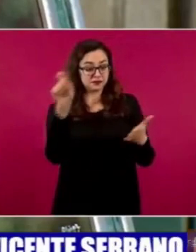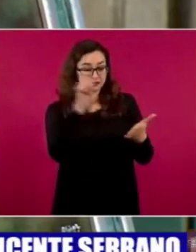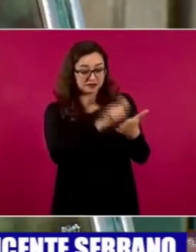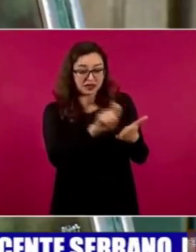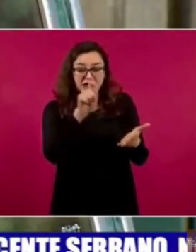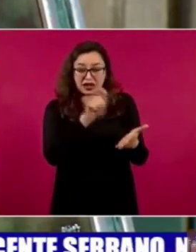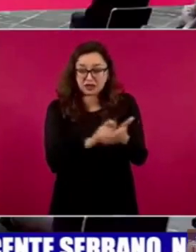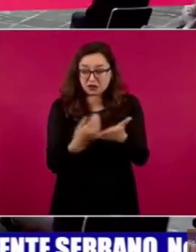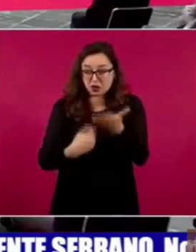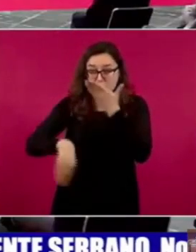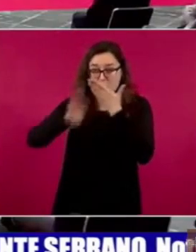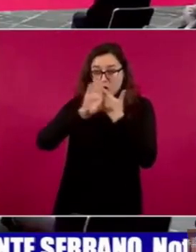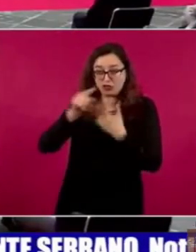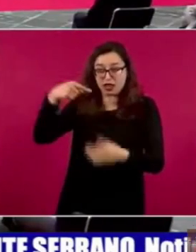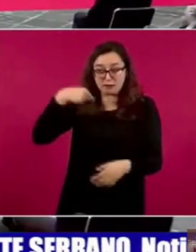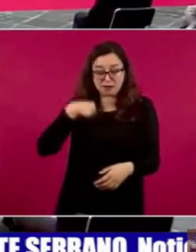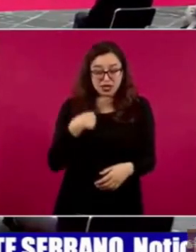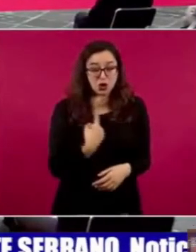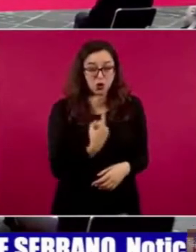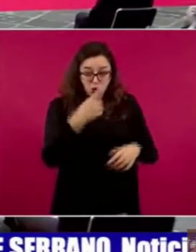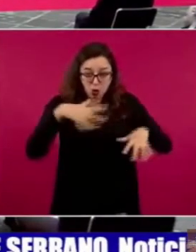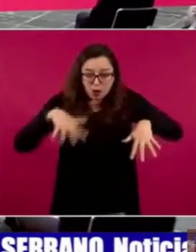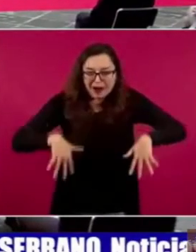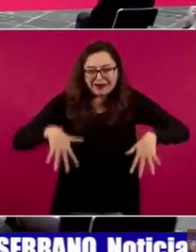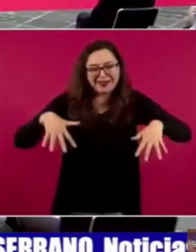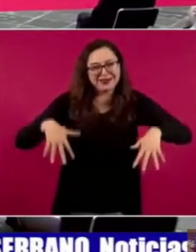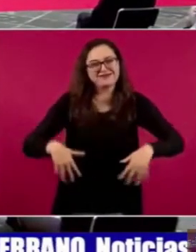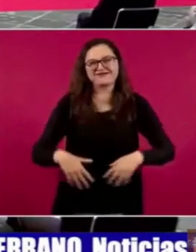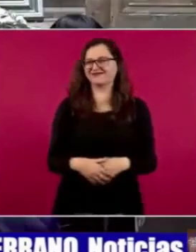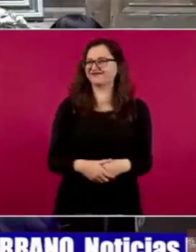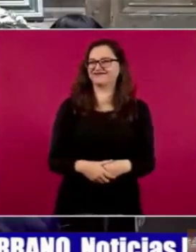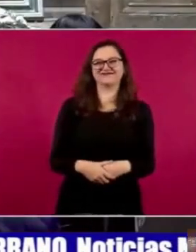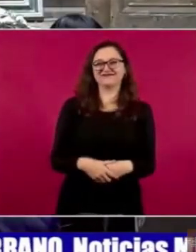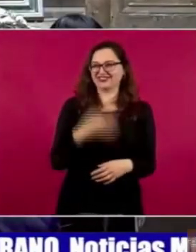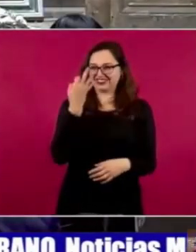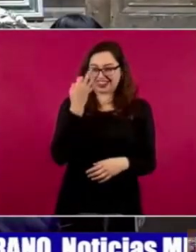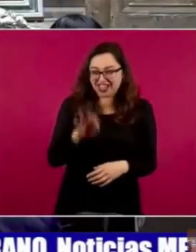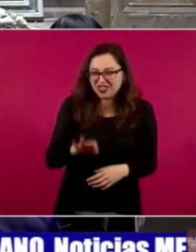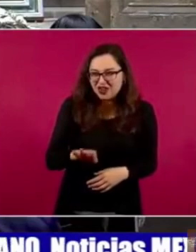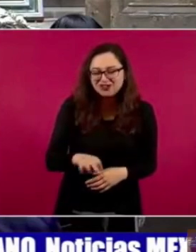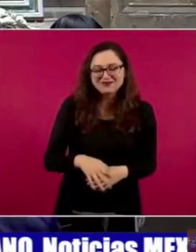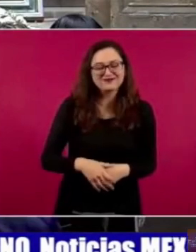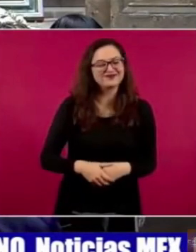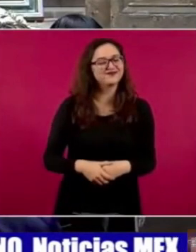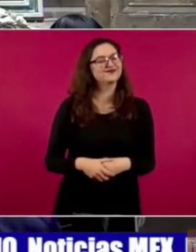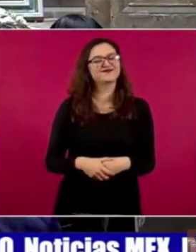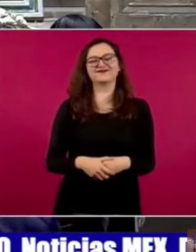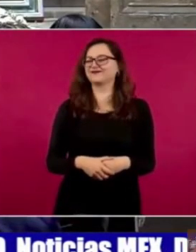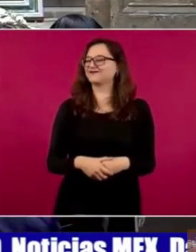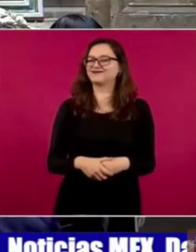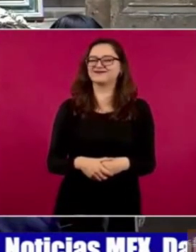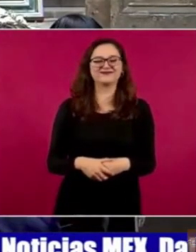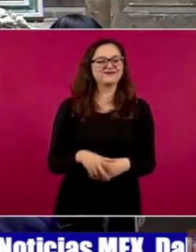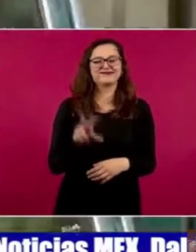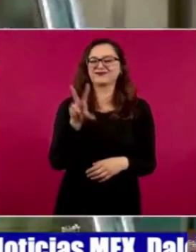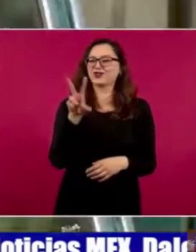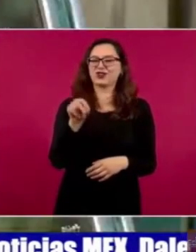inscripción: aquí yace un cobarde y traidor a sus ideas.